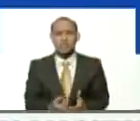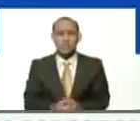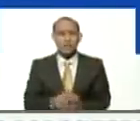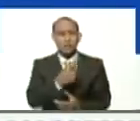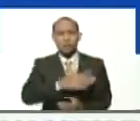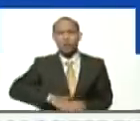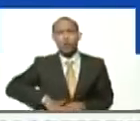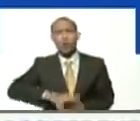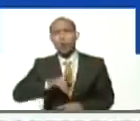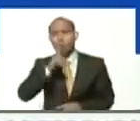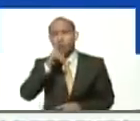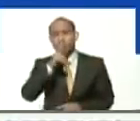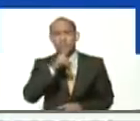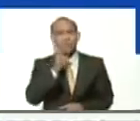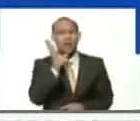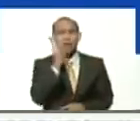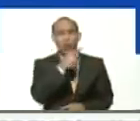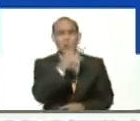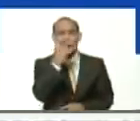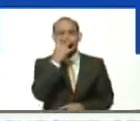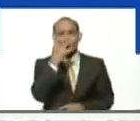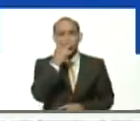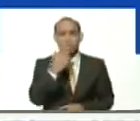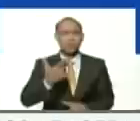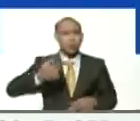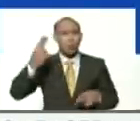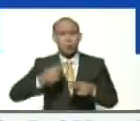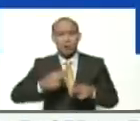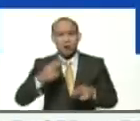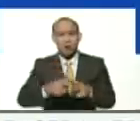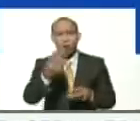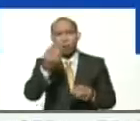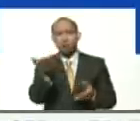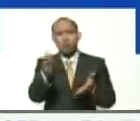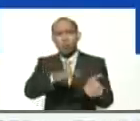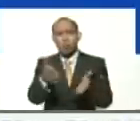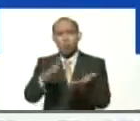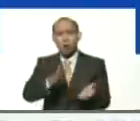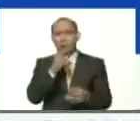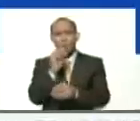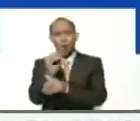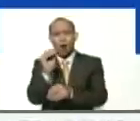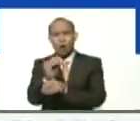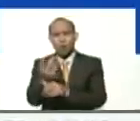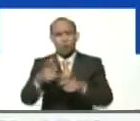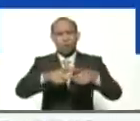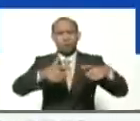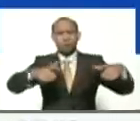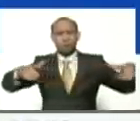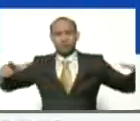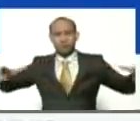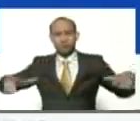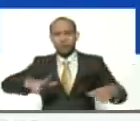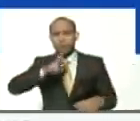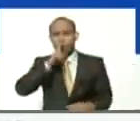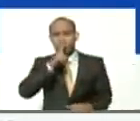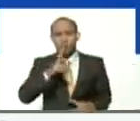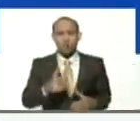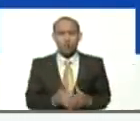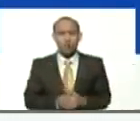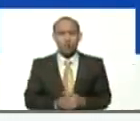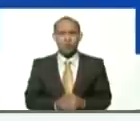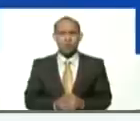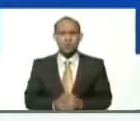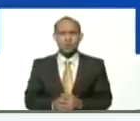colapsada en situación catastrófica derivada de la multiplicación hiper virulenta de la